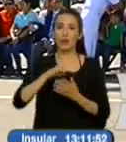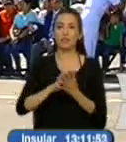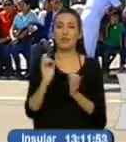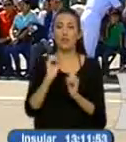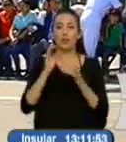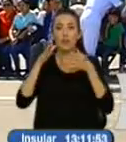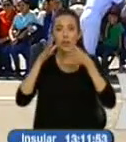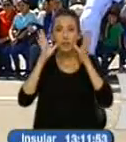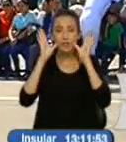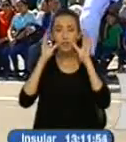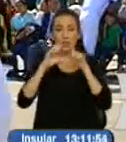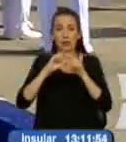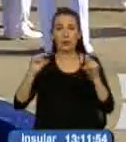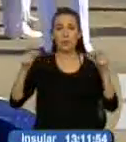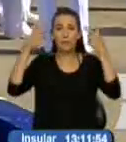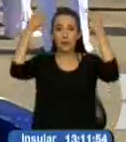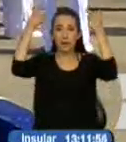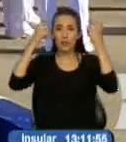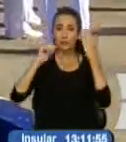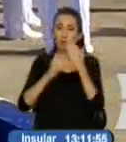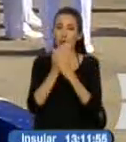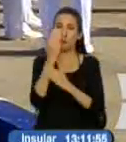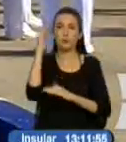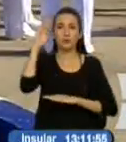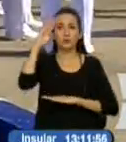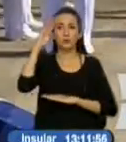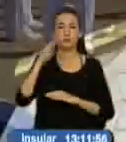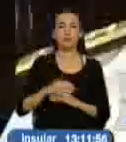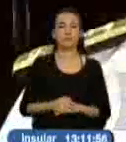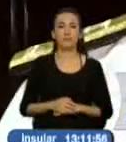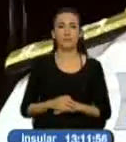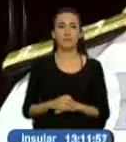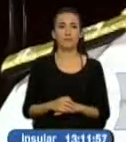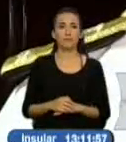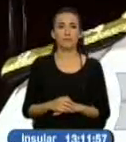diciembre será la graduación de los nuevos oficiales.